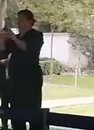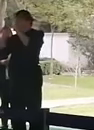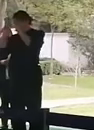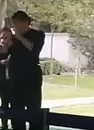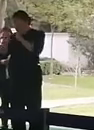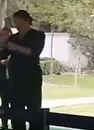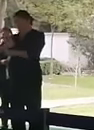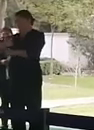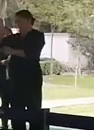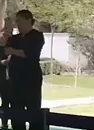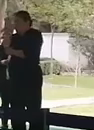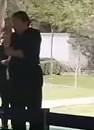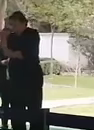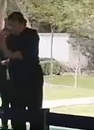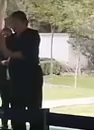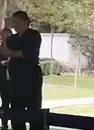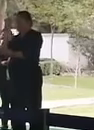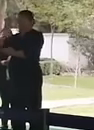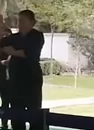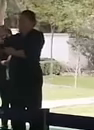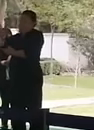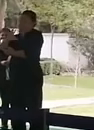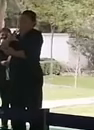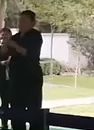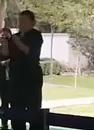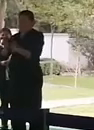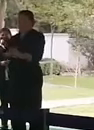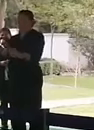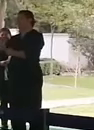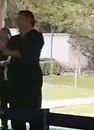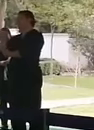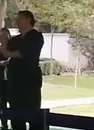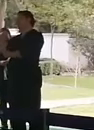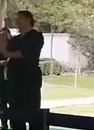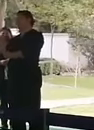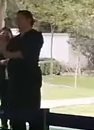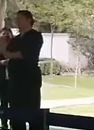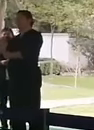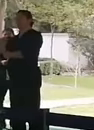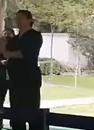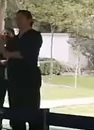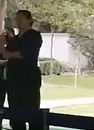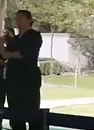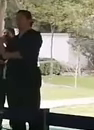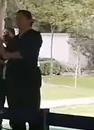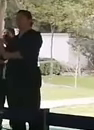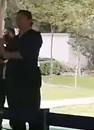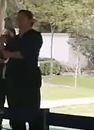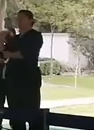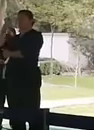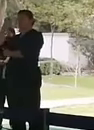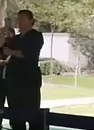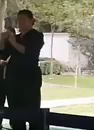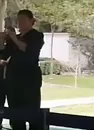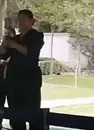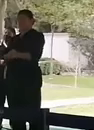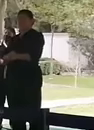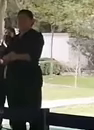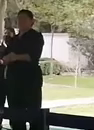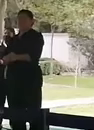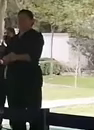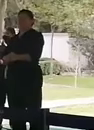Si están dentro de lo considerado, se realizará. Moisés Morales, del Sol de Tlaxcala. Gracias. Bienvenido a Tlaxcala, embajador.